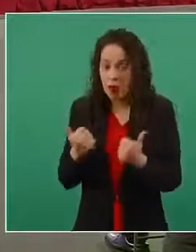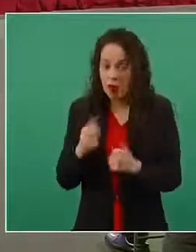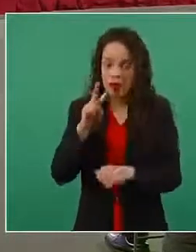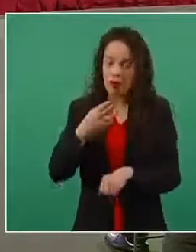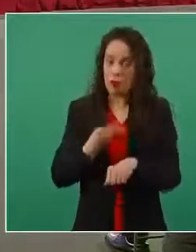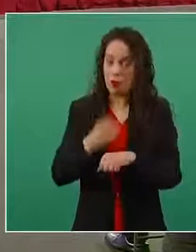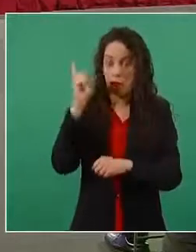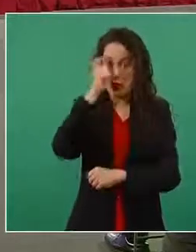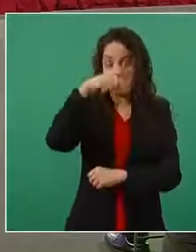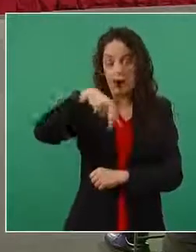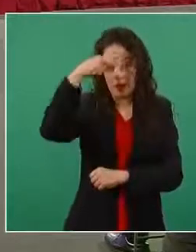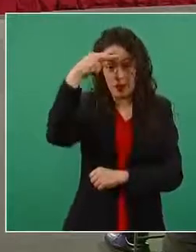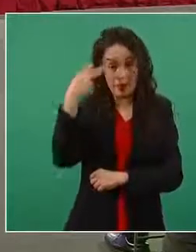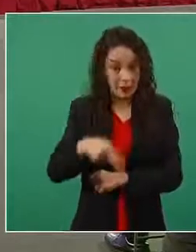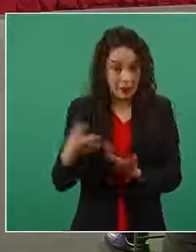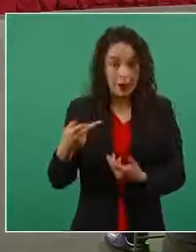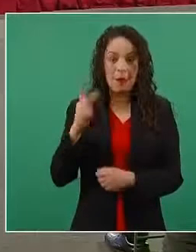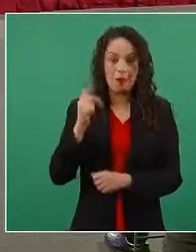Gracias.